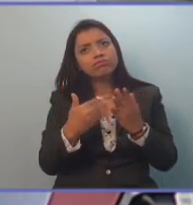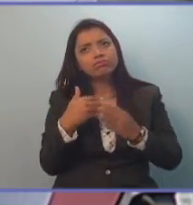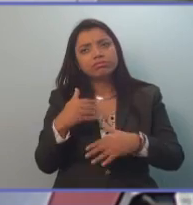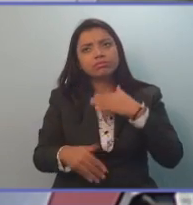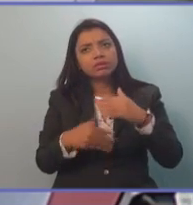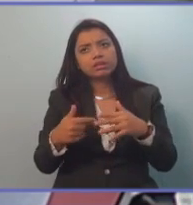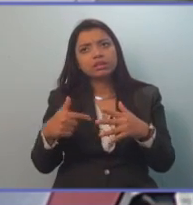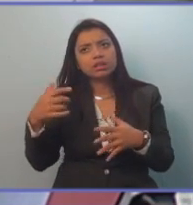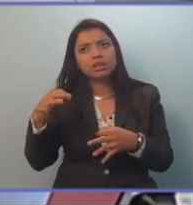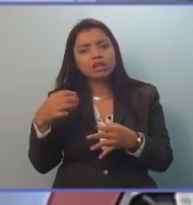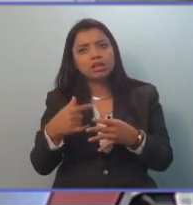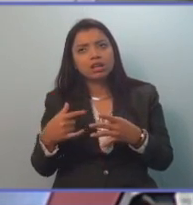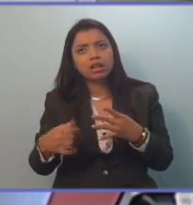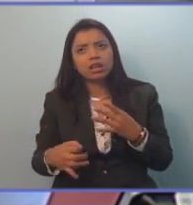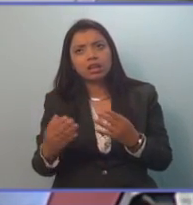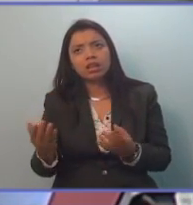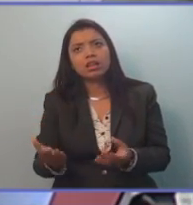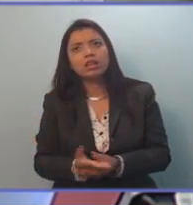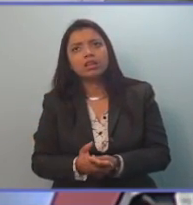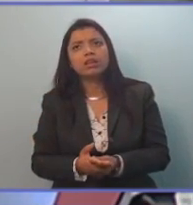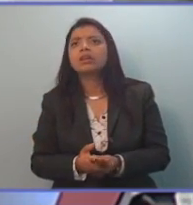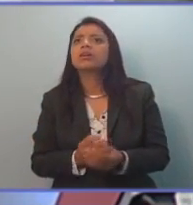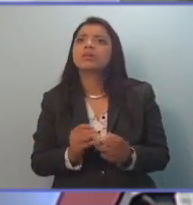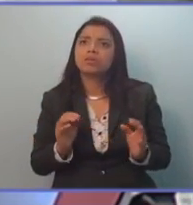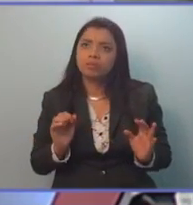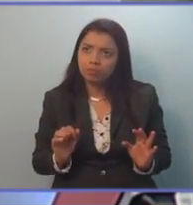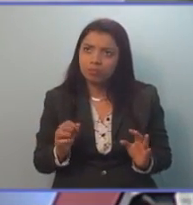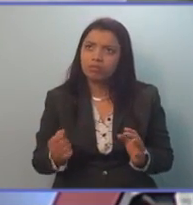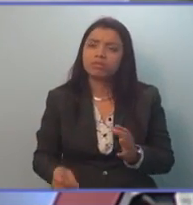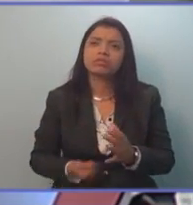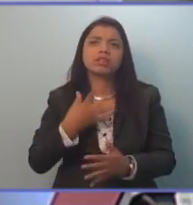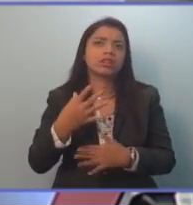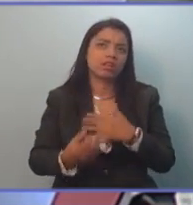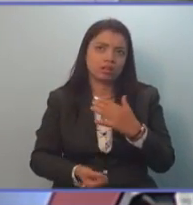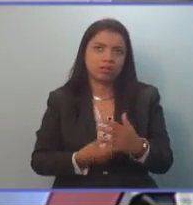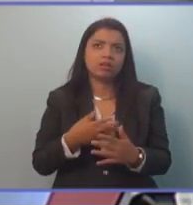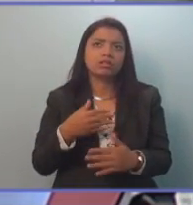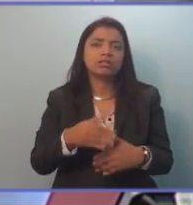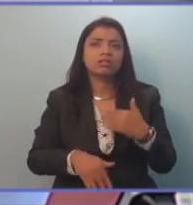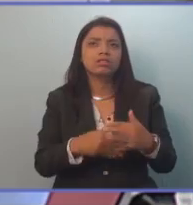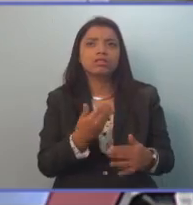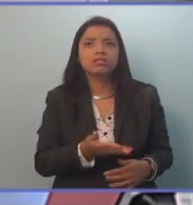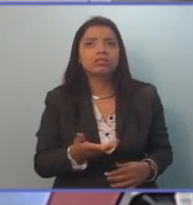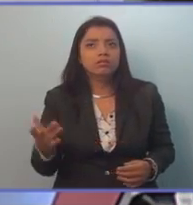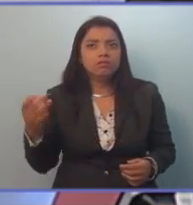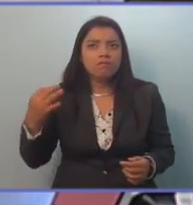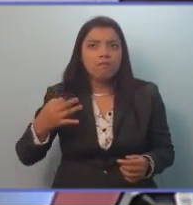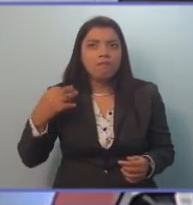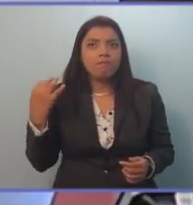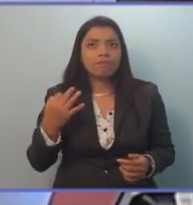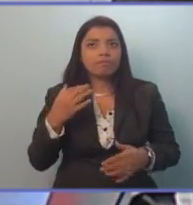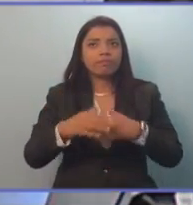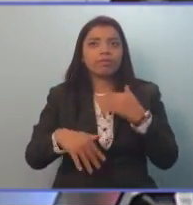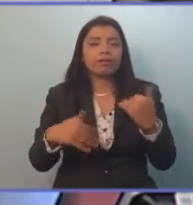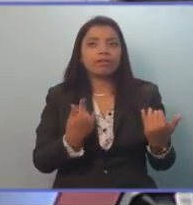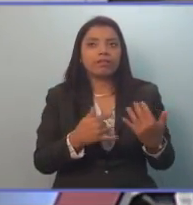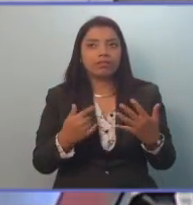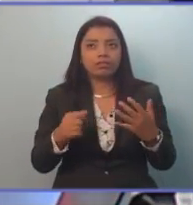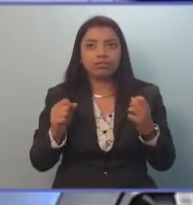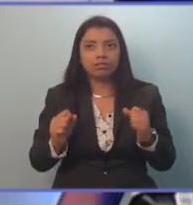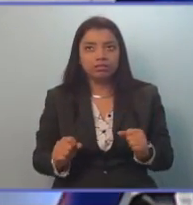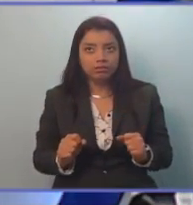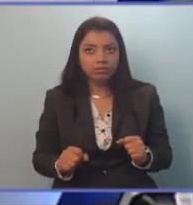de titularización de activos pueden ser actualizadas en aspectos necesarios para ampliar la titularización